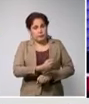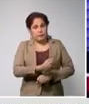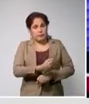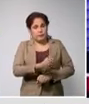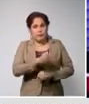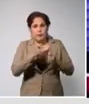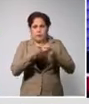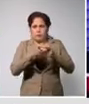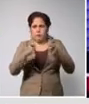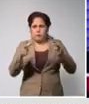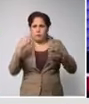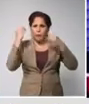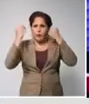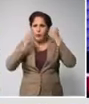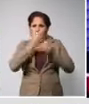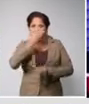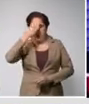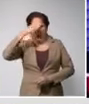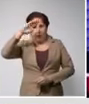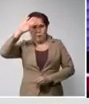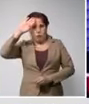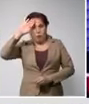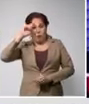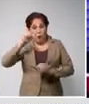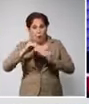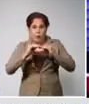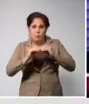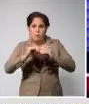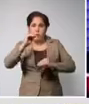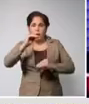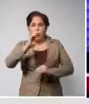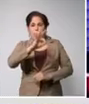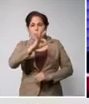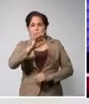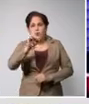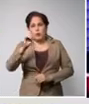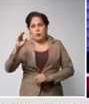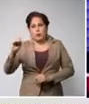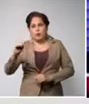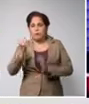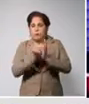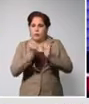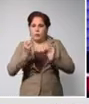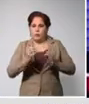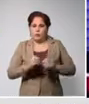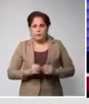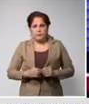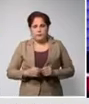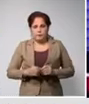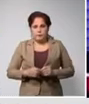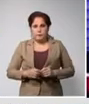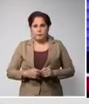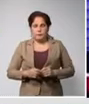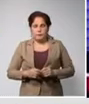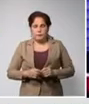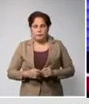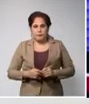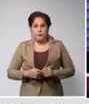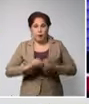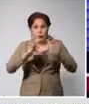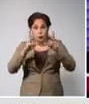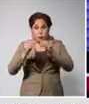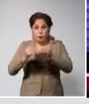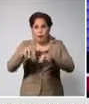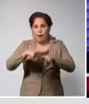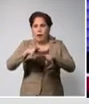cifras preocupantes, hoy con cifras por encima de los 800 casos confirmados con la enfermedad. De este total, La Habana con